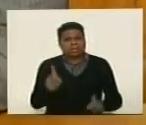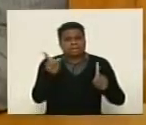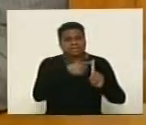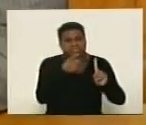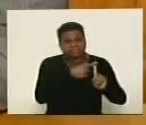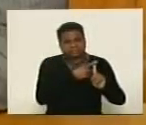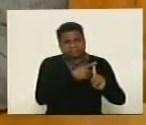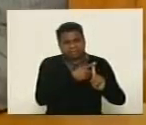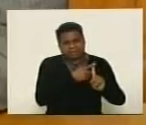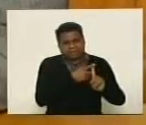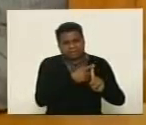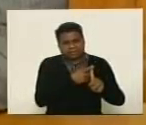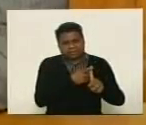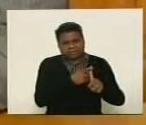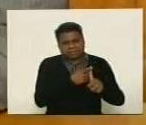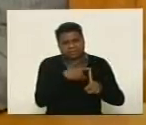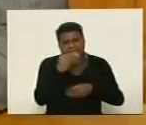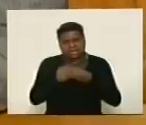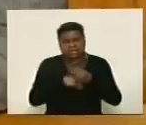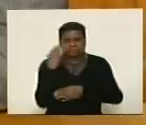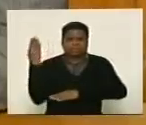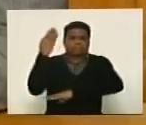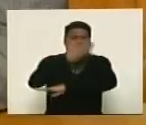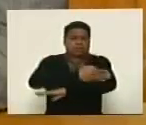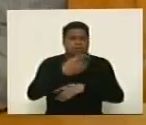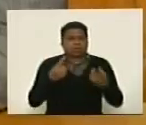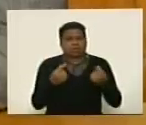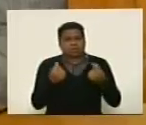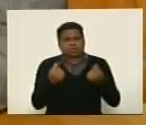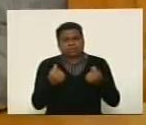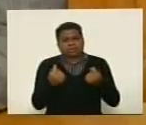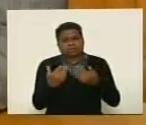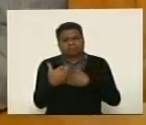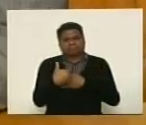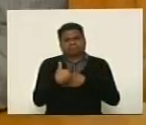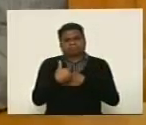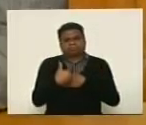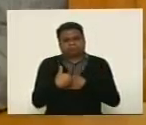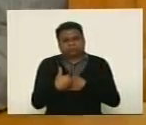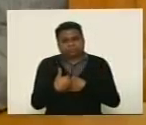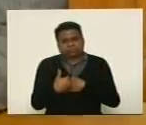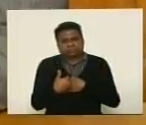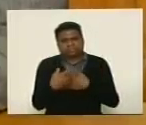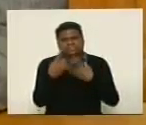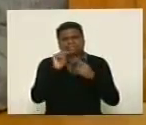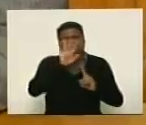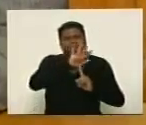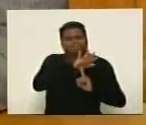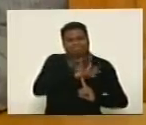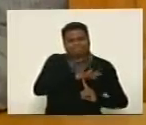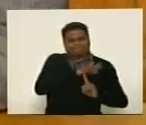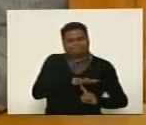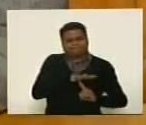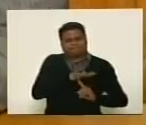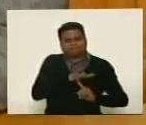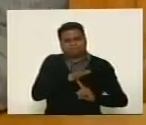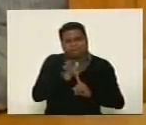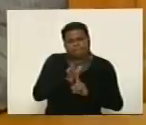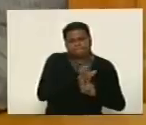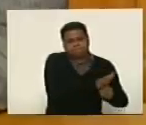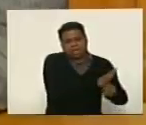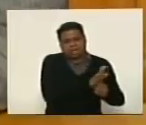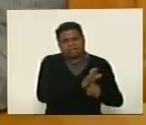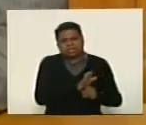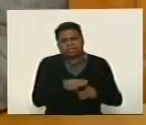componente es la aplicación de un bloqueo económico y financiero que pretende subyugar el Estado democrático y social